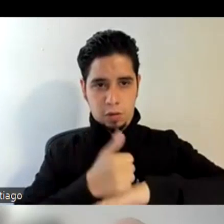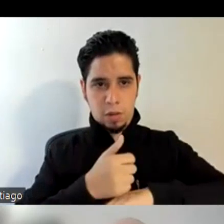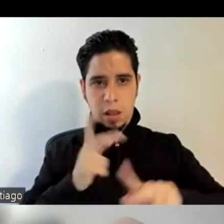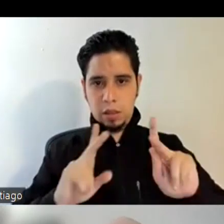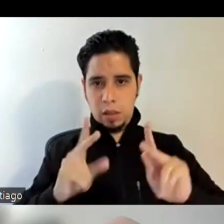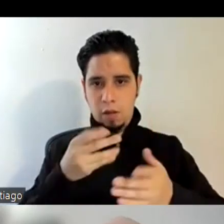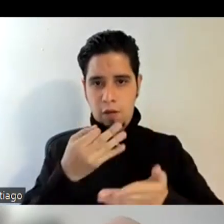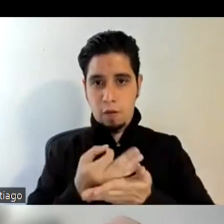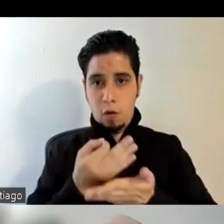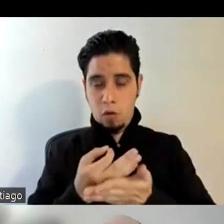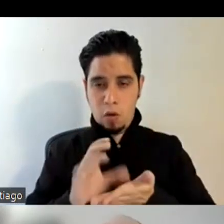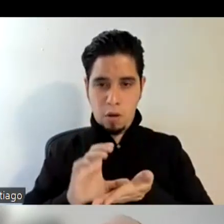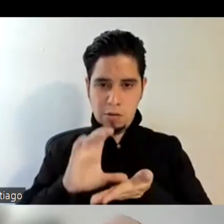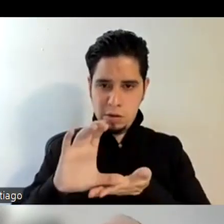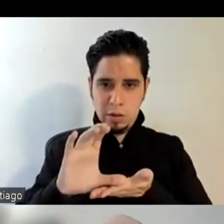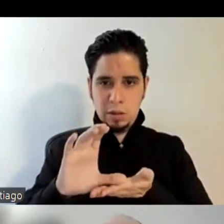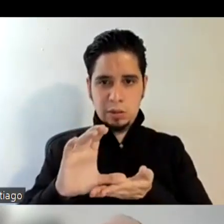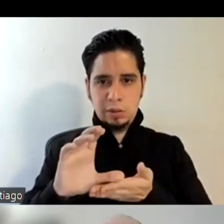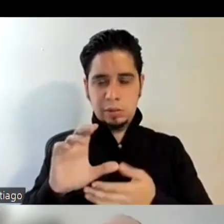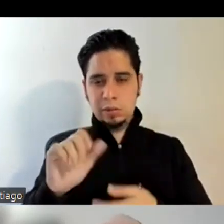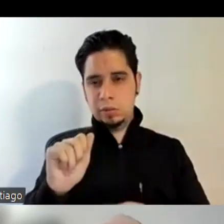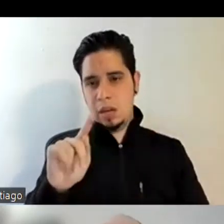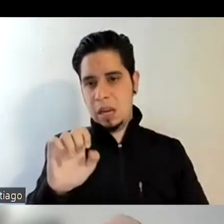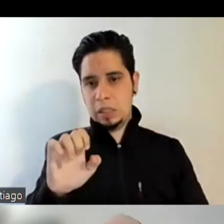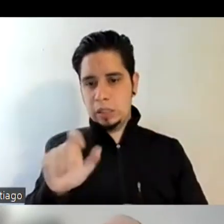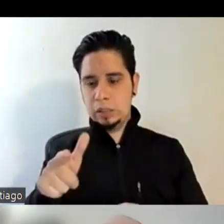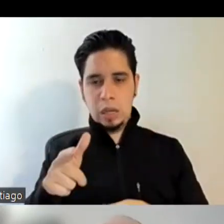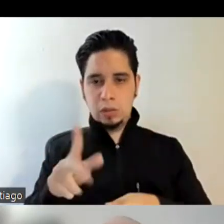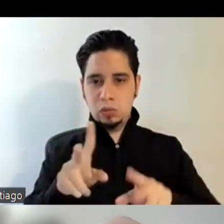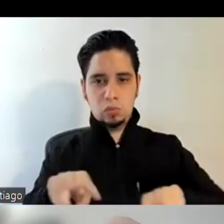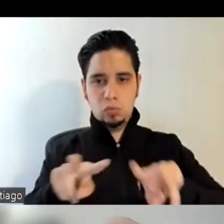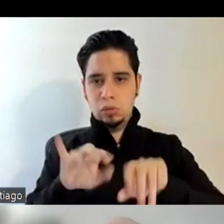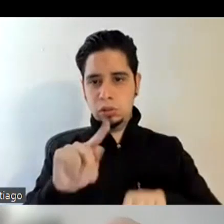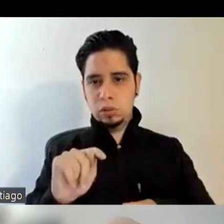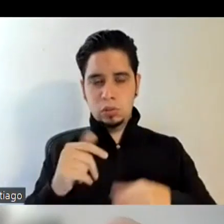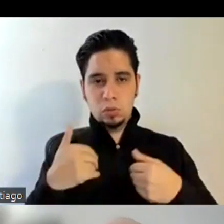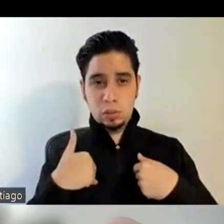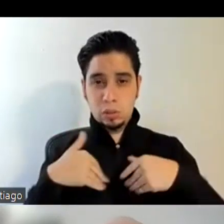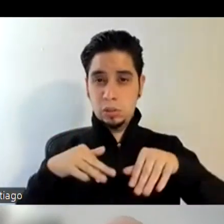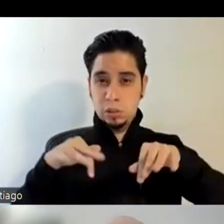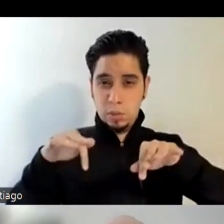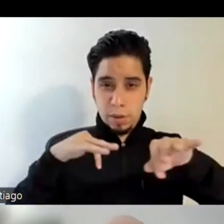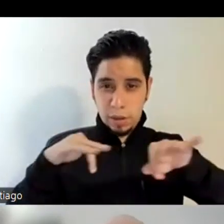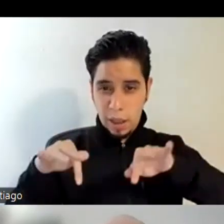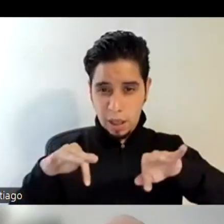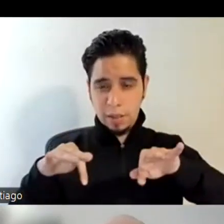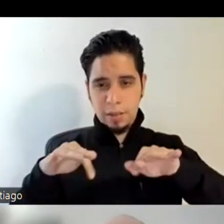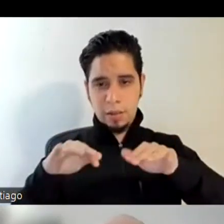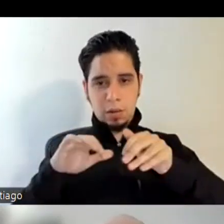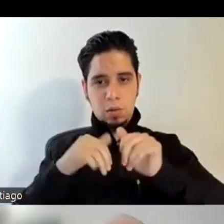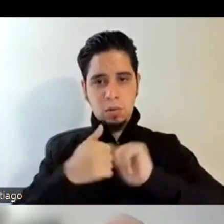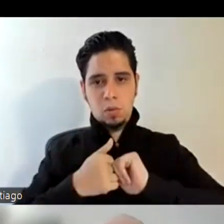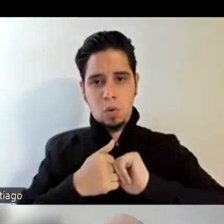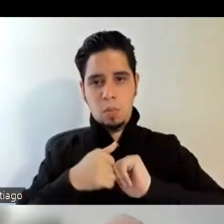fondos. Y es como que el arte por el arte ya no vale. Tú tienes que justificar cómo el